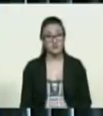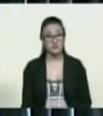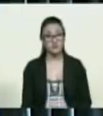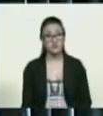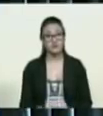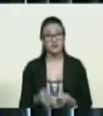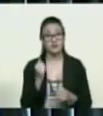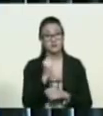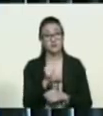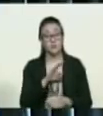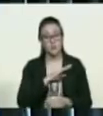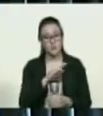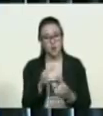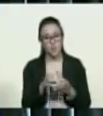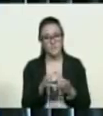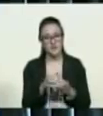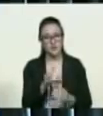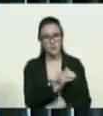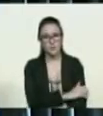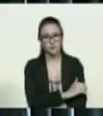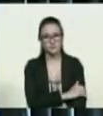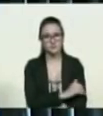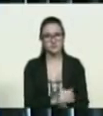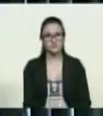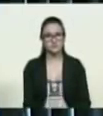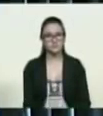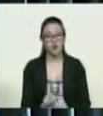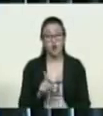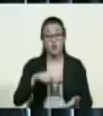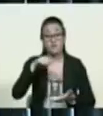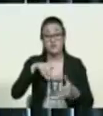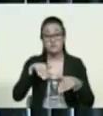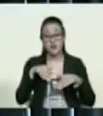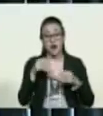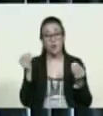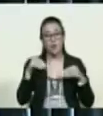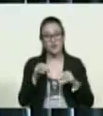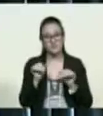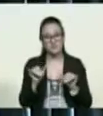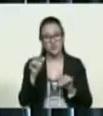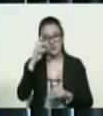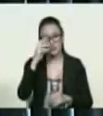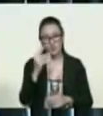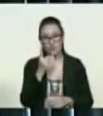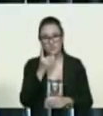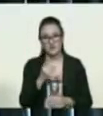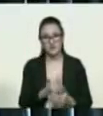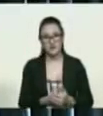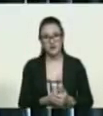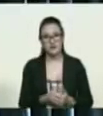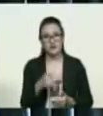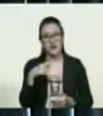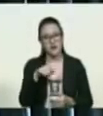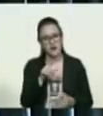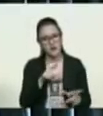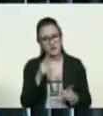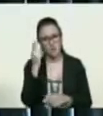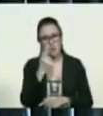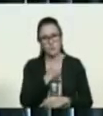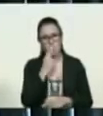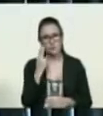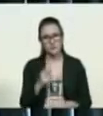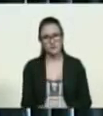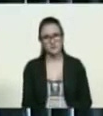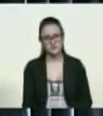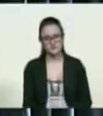traicionó a sus propios compañeros de oposición al no firmar el acuerdo de República Dominicana, en la cual él ya se había del cual él ya se